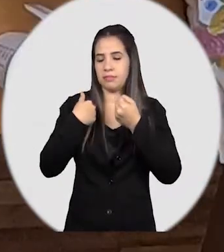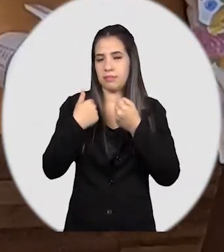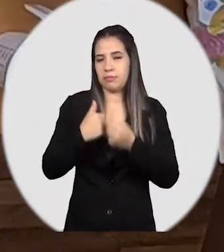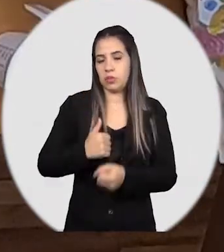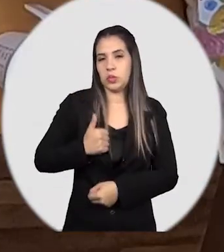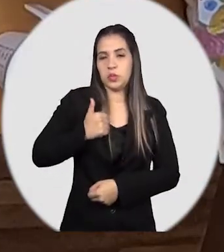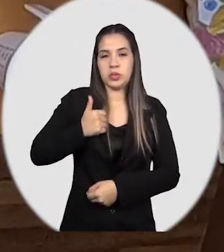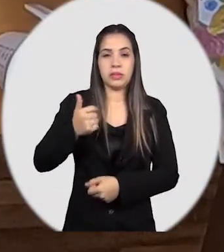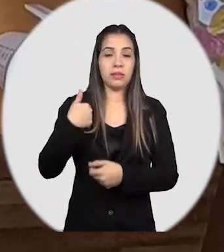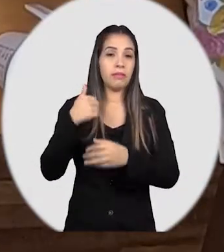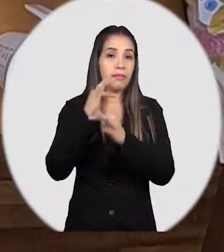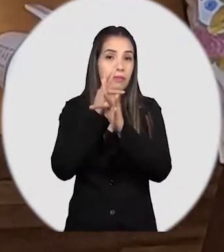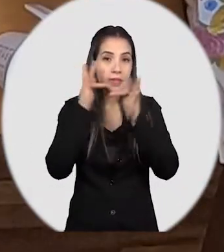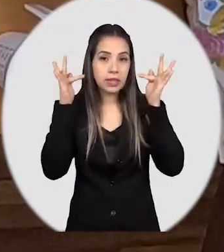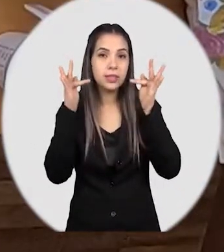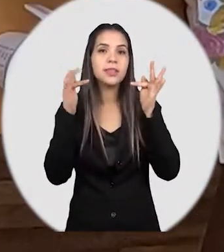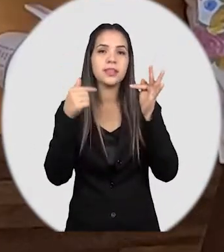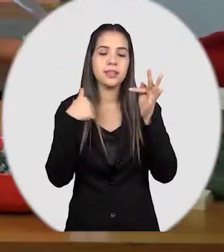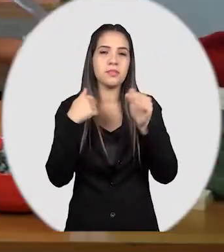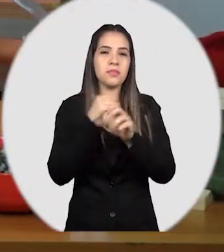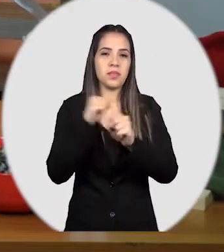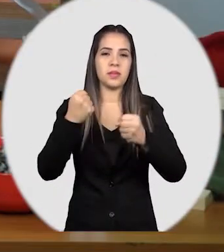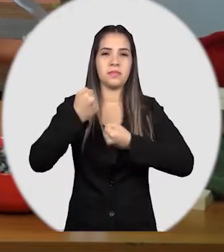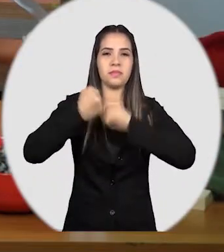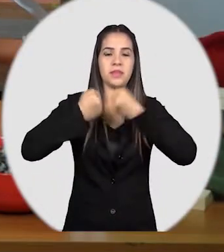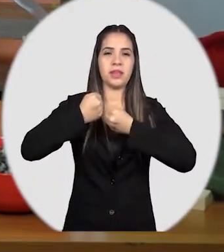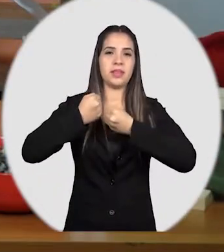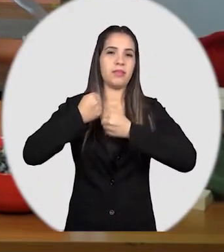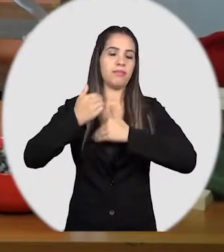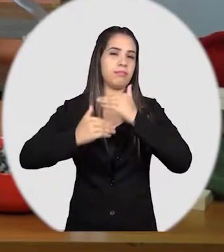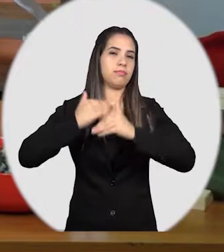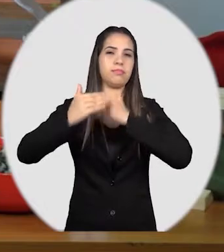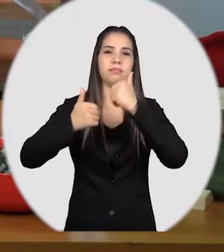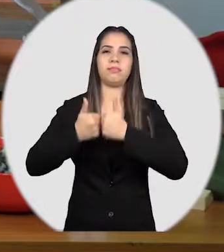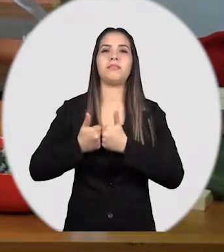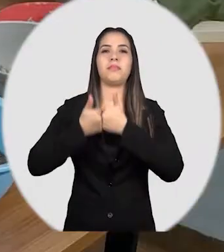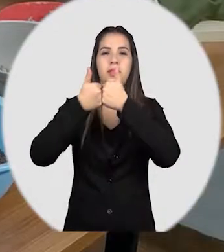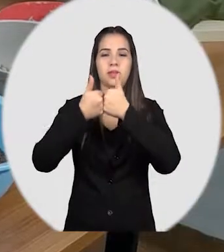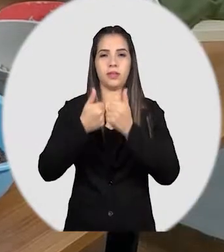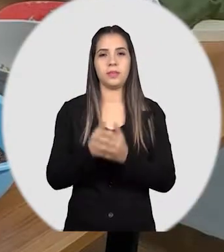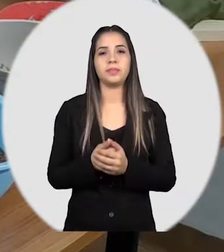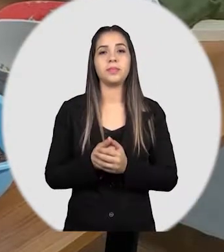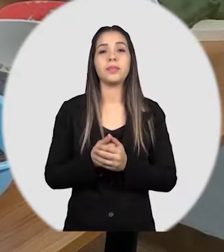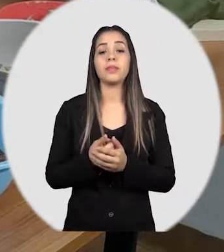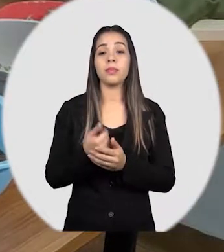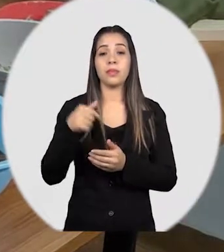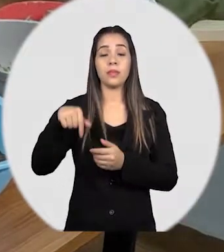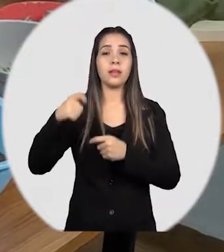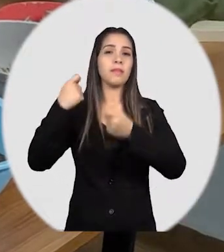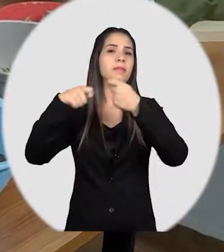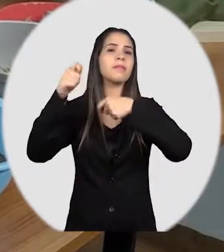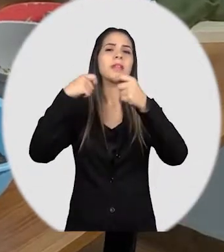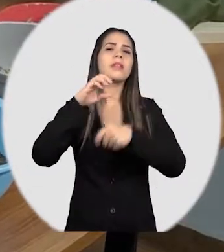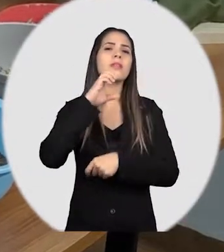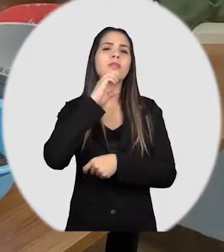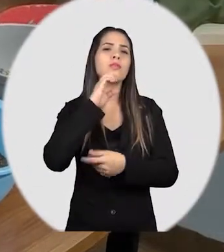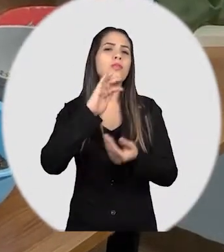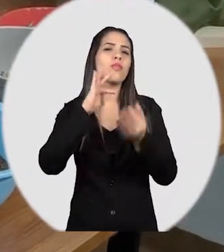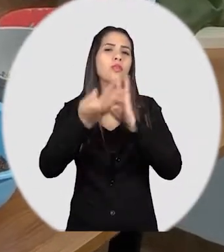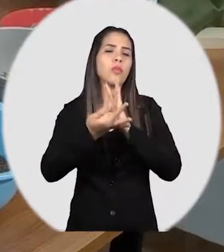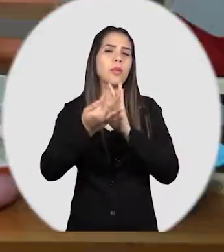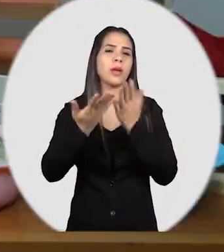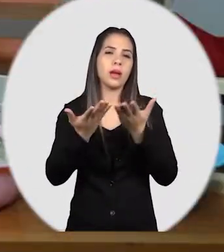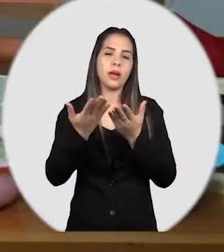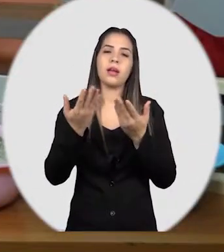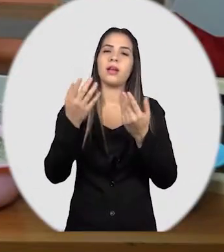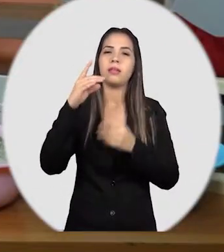poder llevar adelante este emprendimiento. Nuestra venta es totalmente online a través de Facebook,